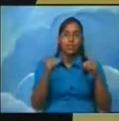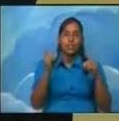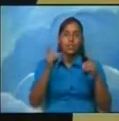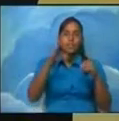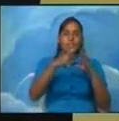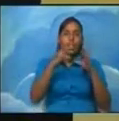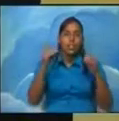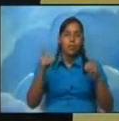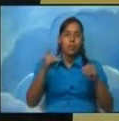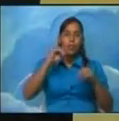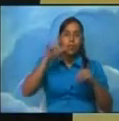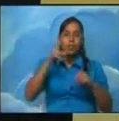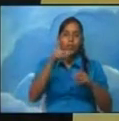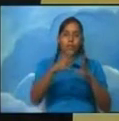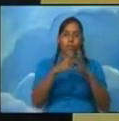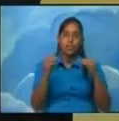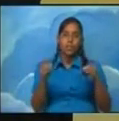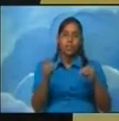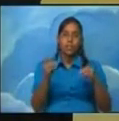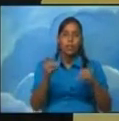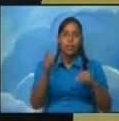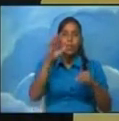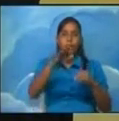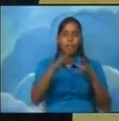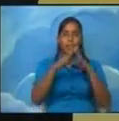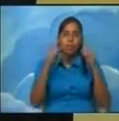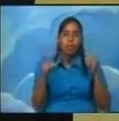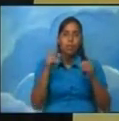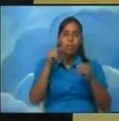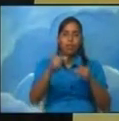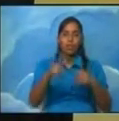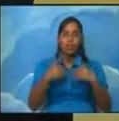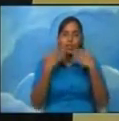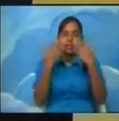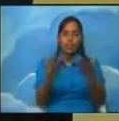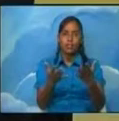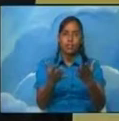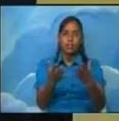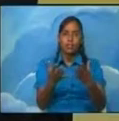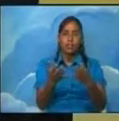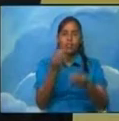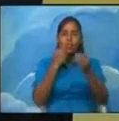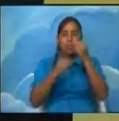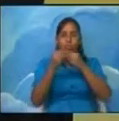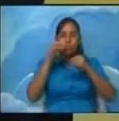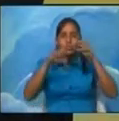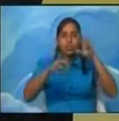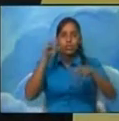mano poderosa. Él les dio a comer el maná, Él